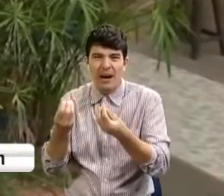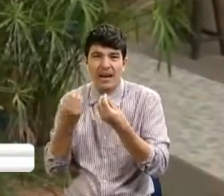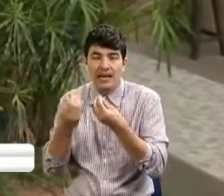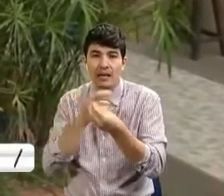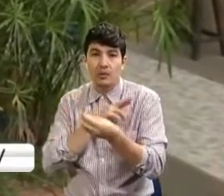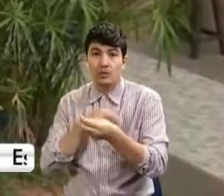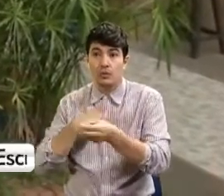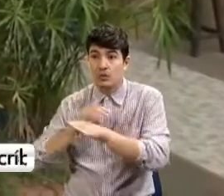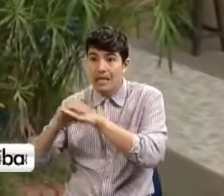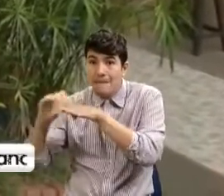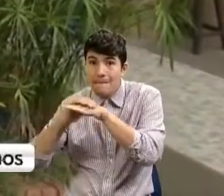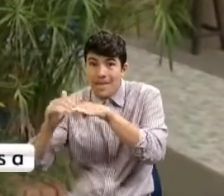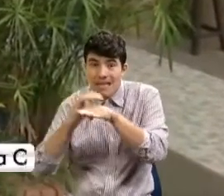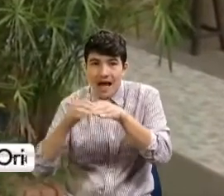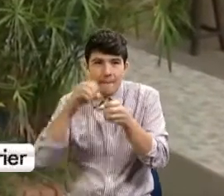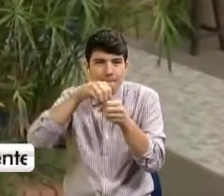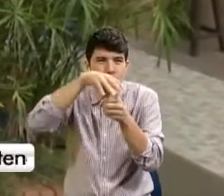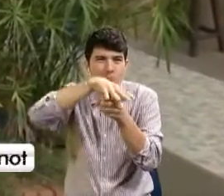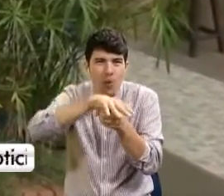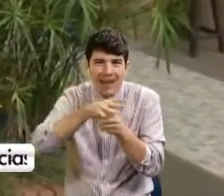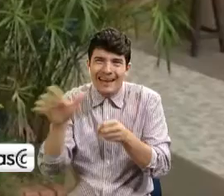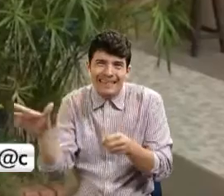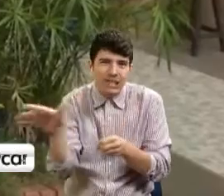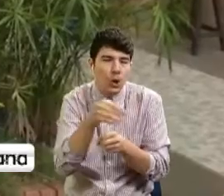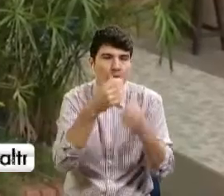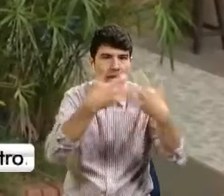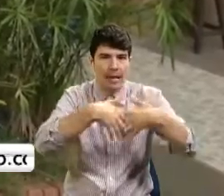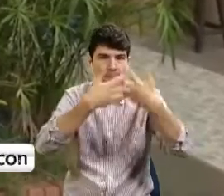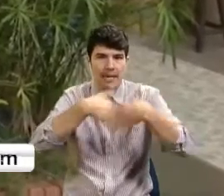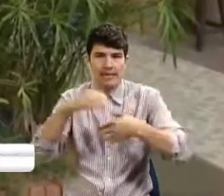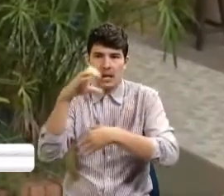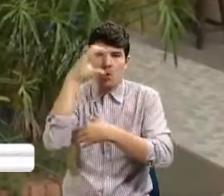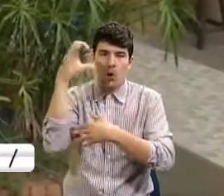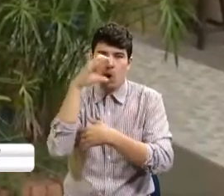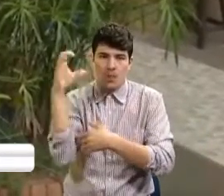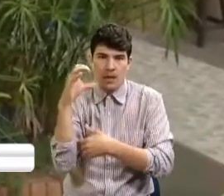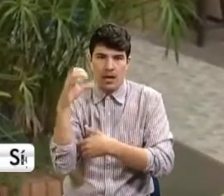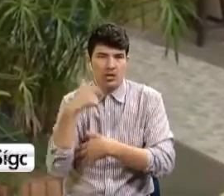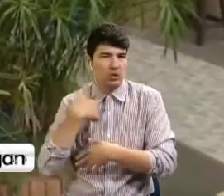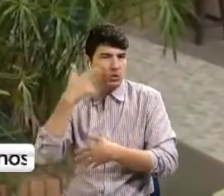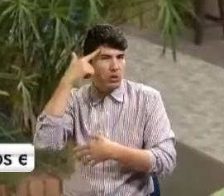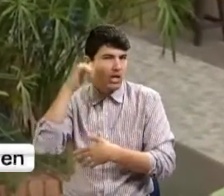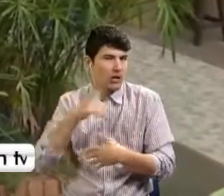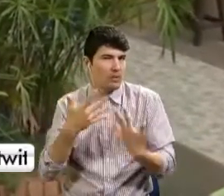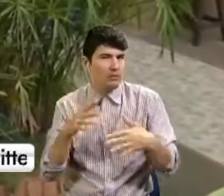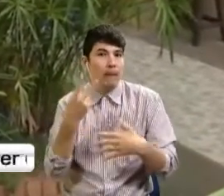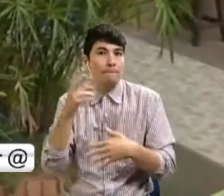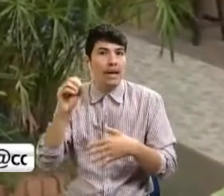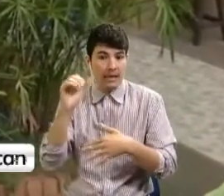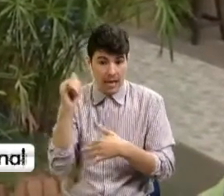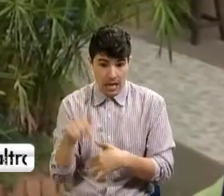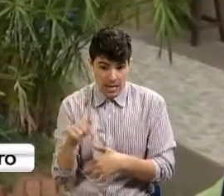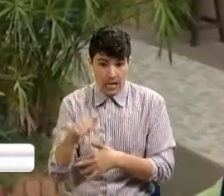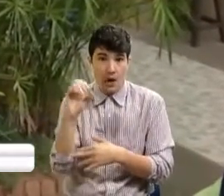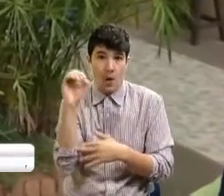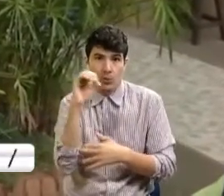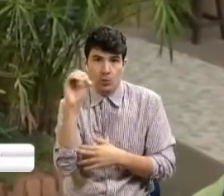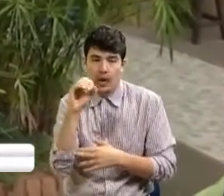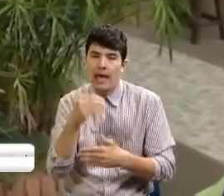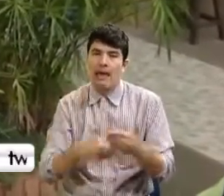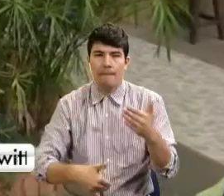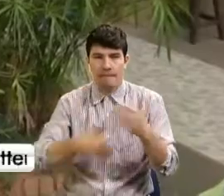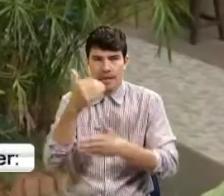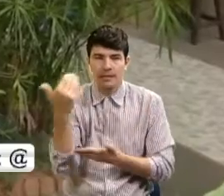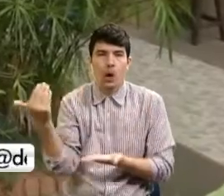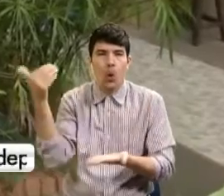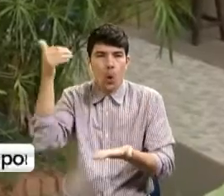invitación pública donde a partir creo que el 20 de este mes empieza otra nueva